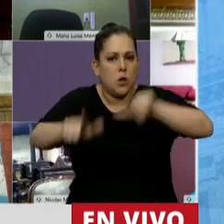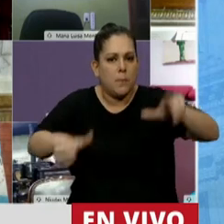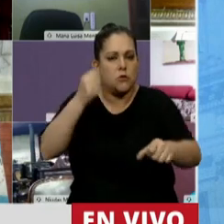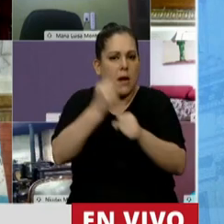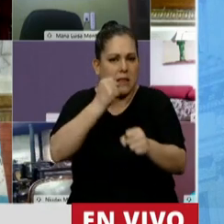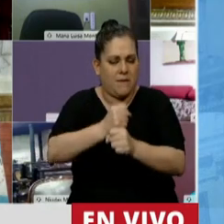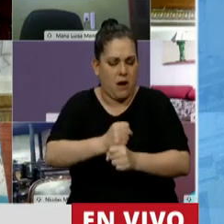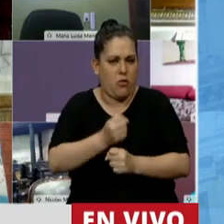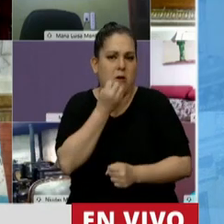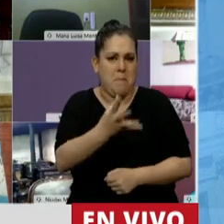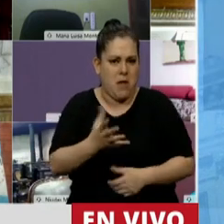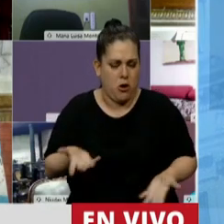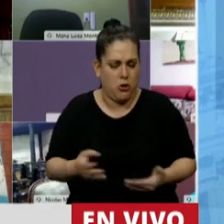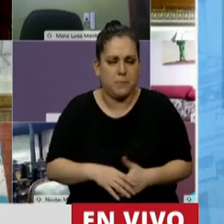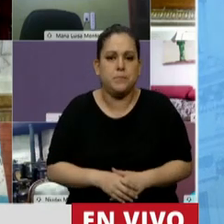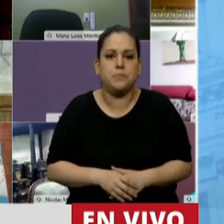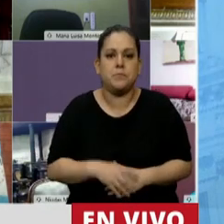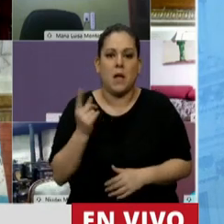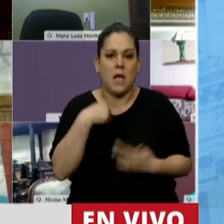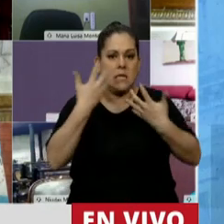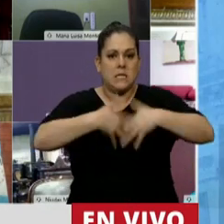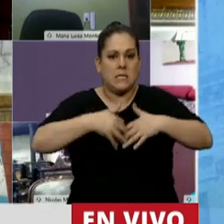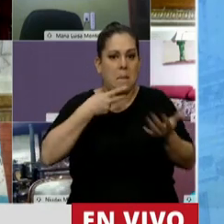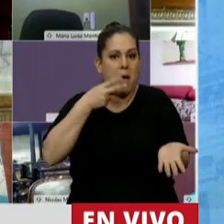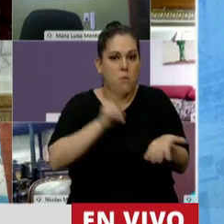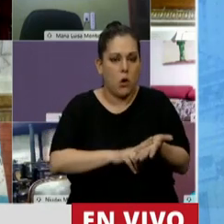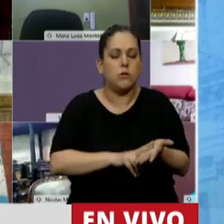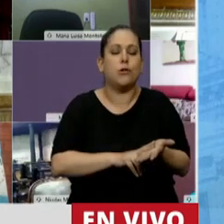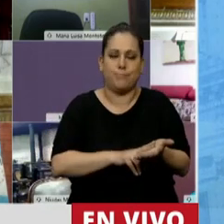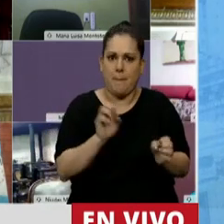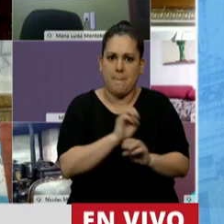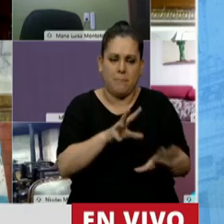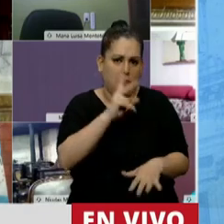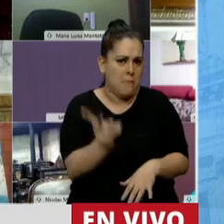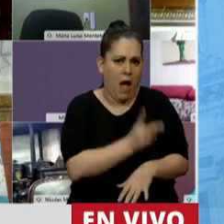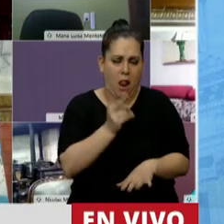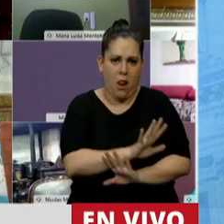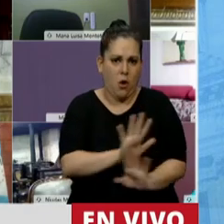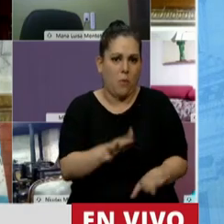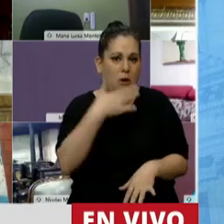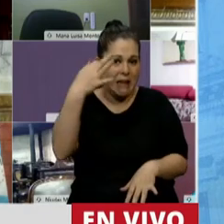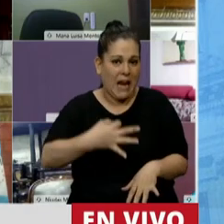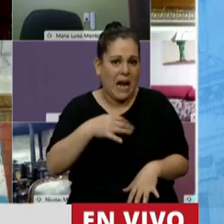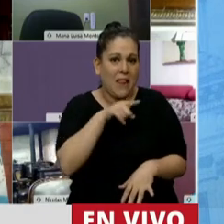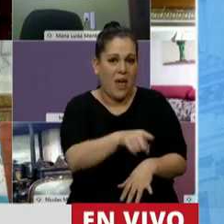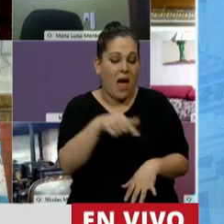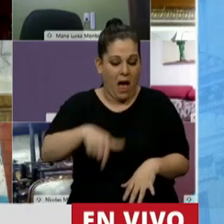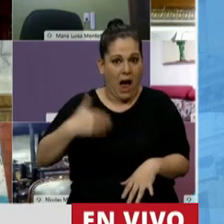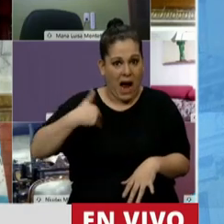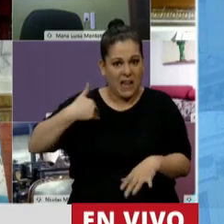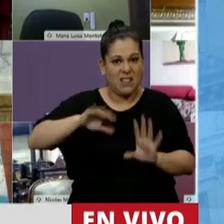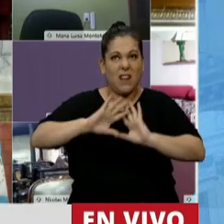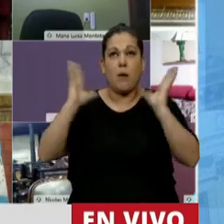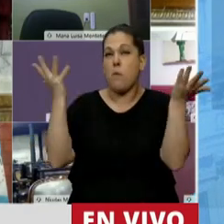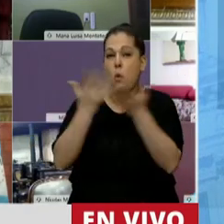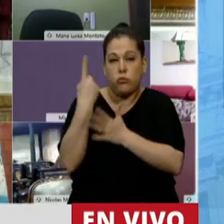humildes. De hecho, nuestro sistema es tan malo, fíjense una curiosidad, debe ser el único país del mundo que tiene una profesión clandestina,